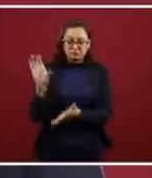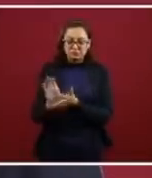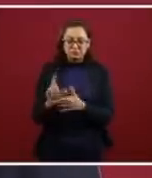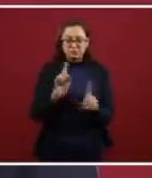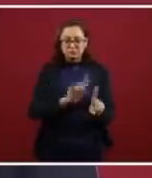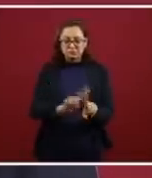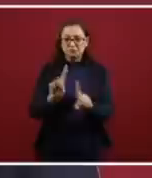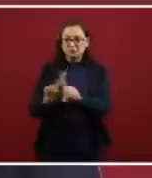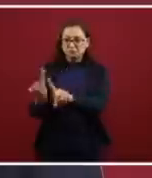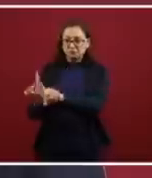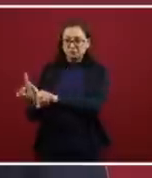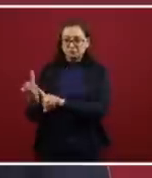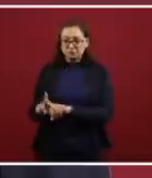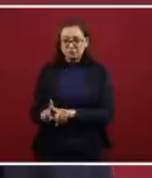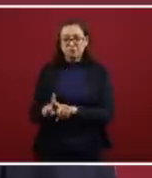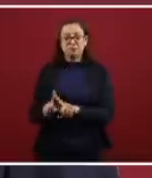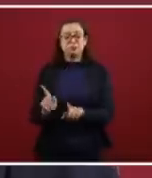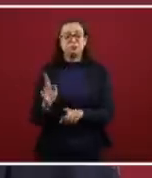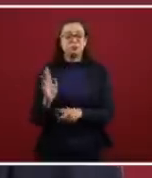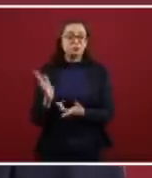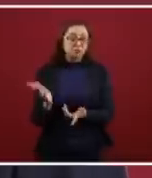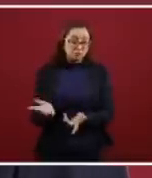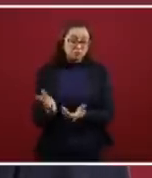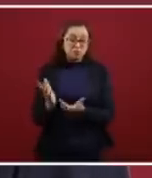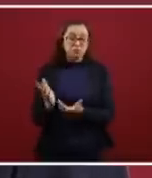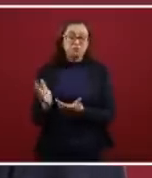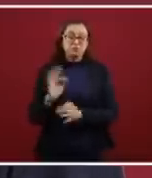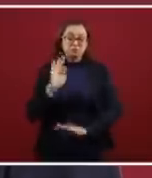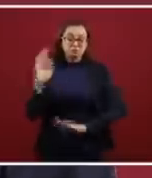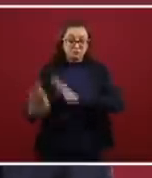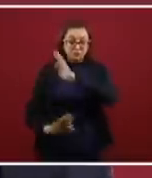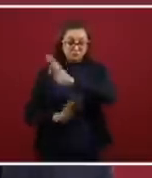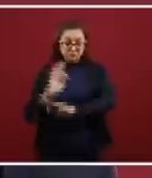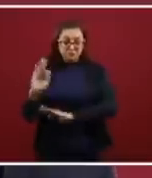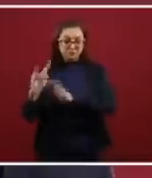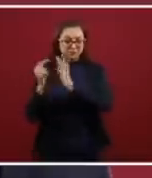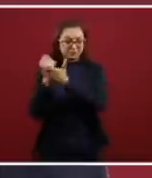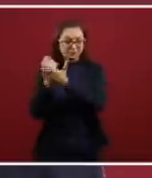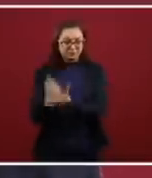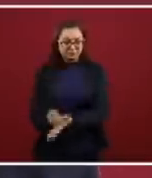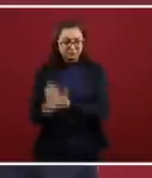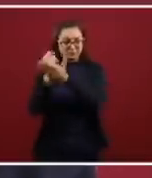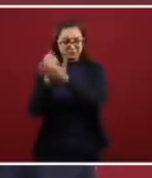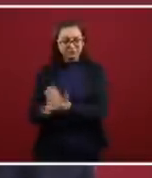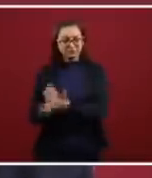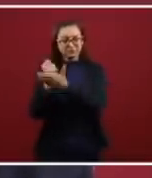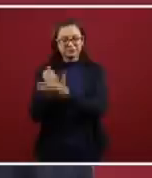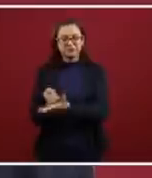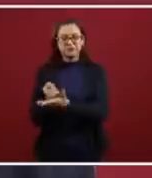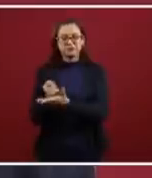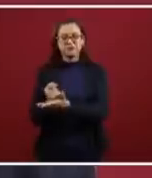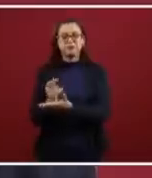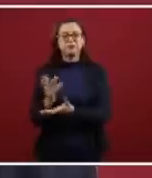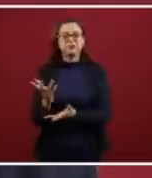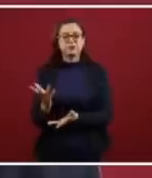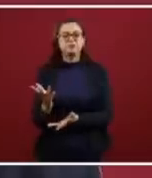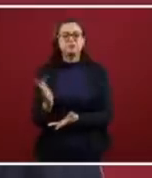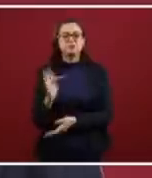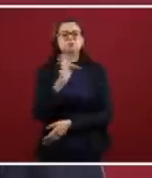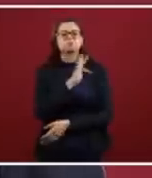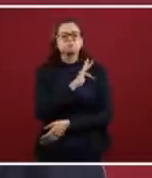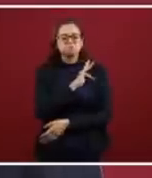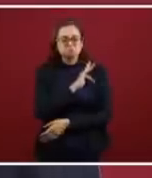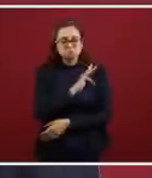discapacidades que si se atienden con terapias, con tratamiento, se